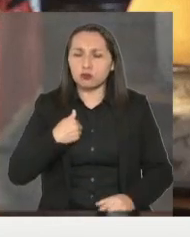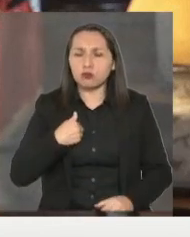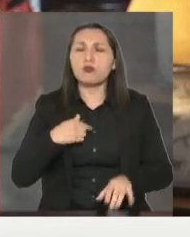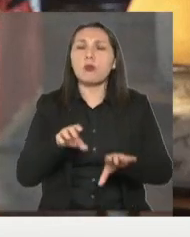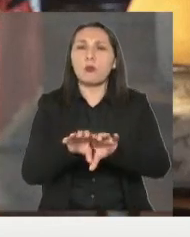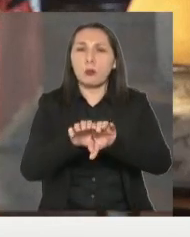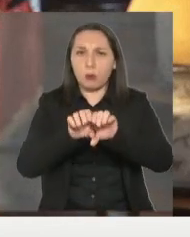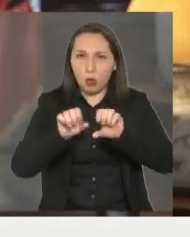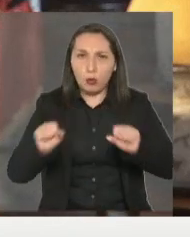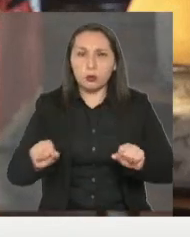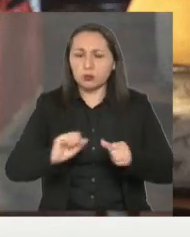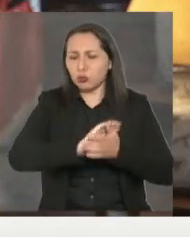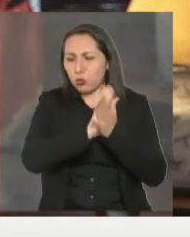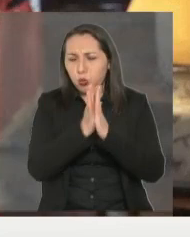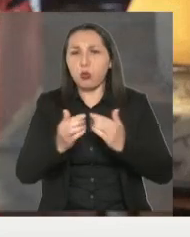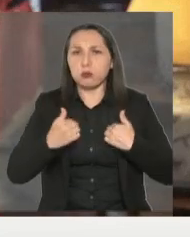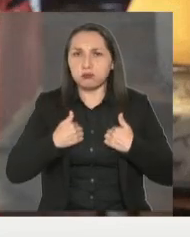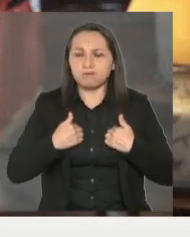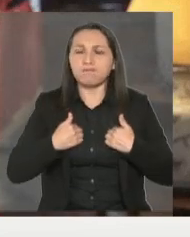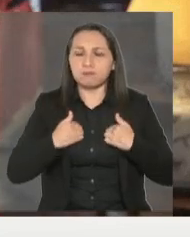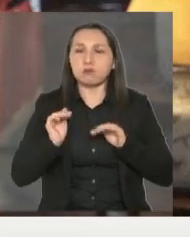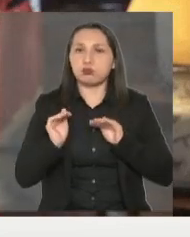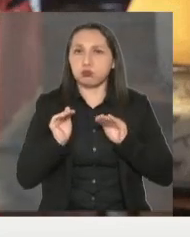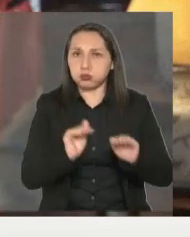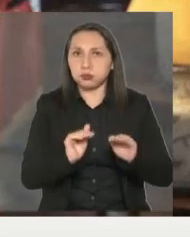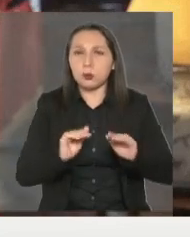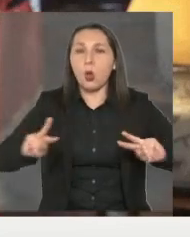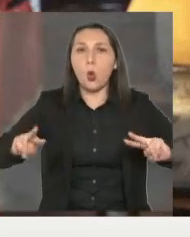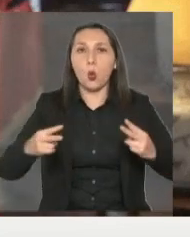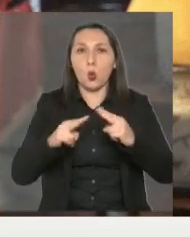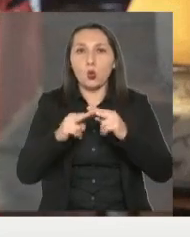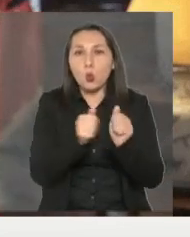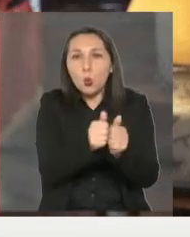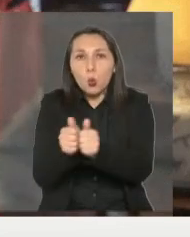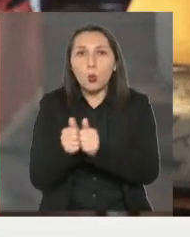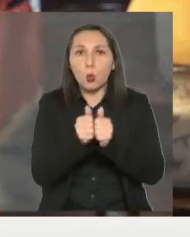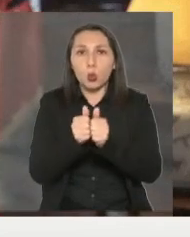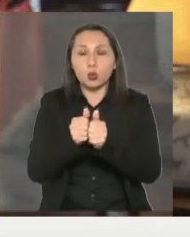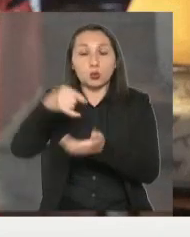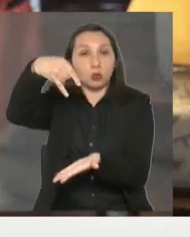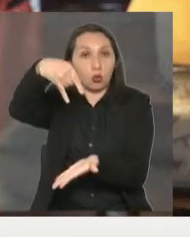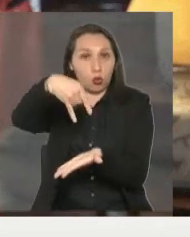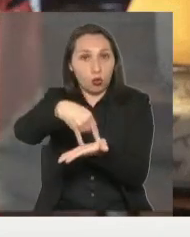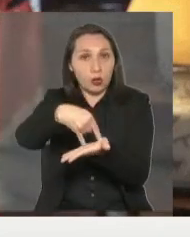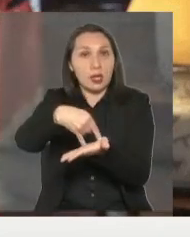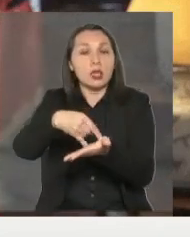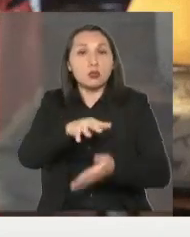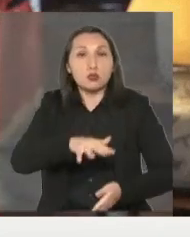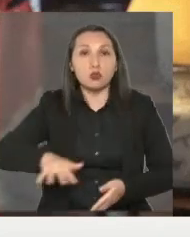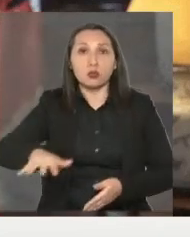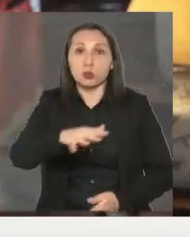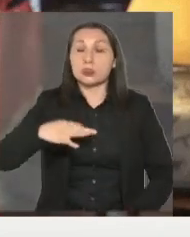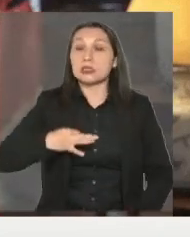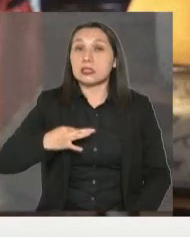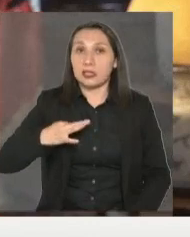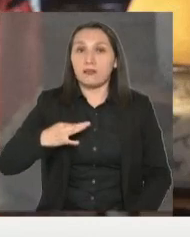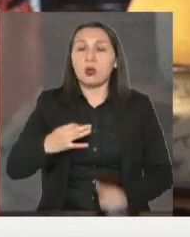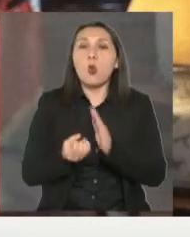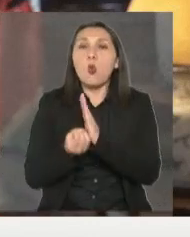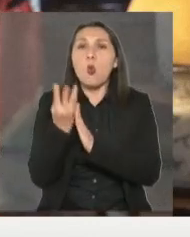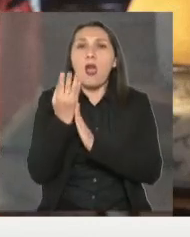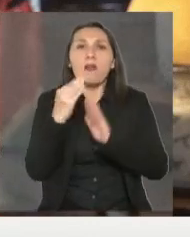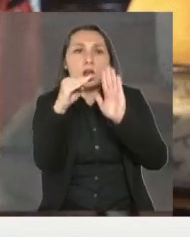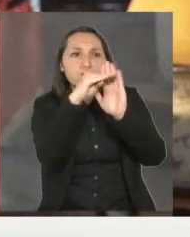comprometo a poner todo de mi parte para construir en conjunto con el congreso y la sociedad civil un